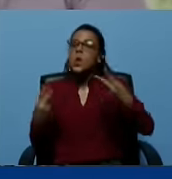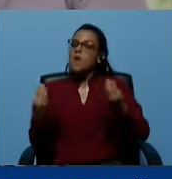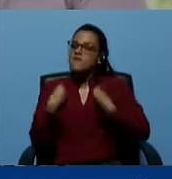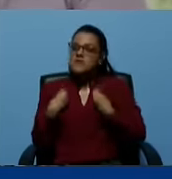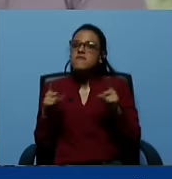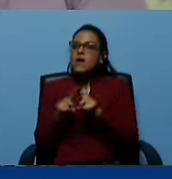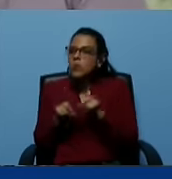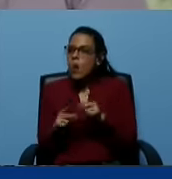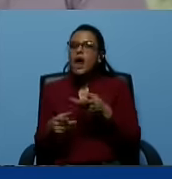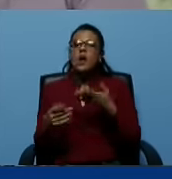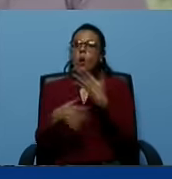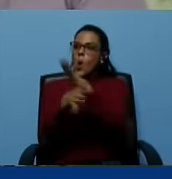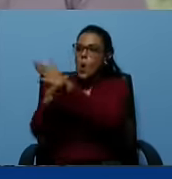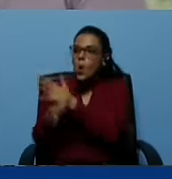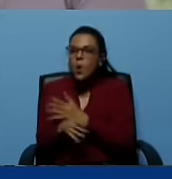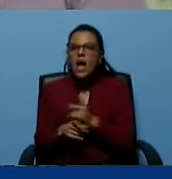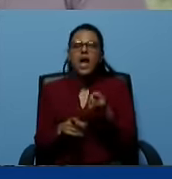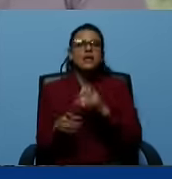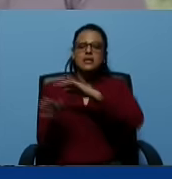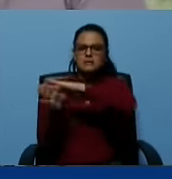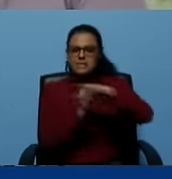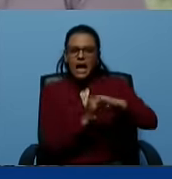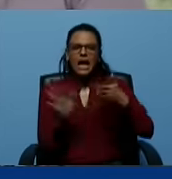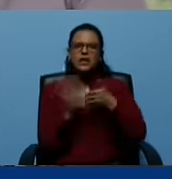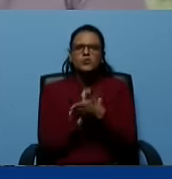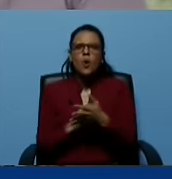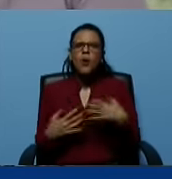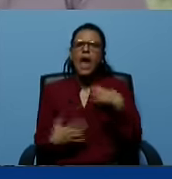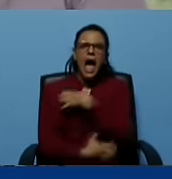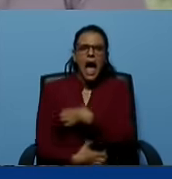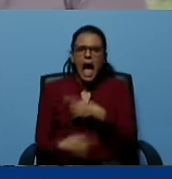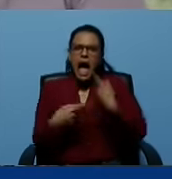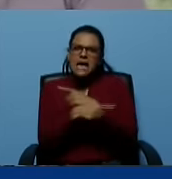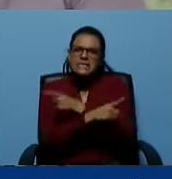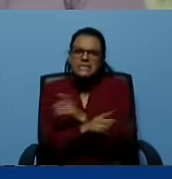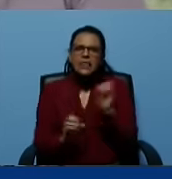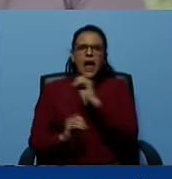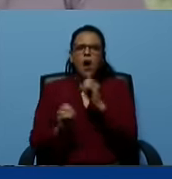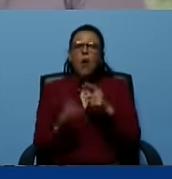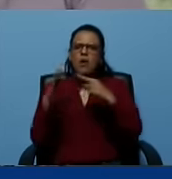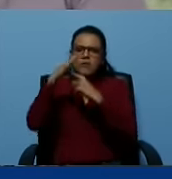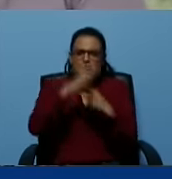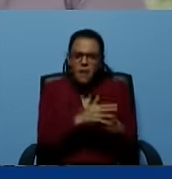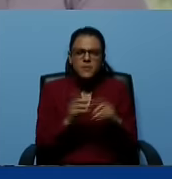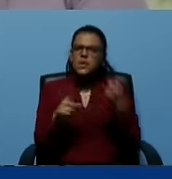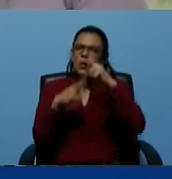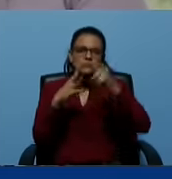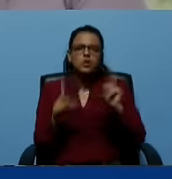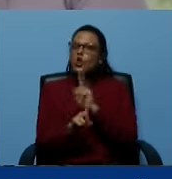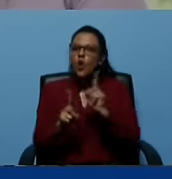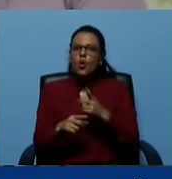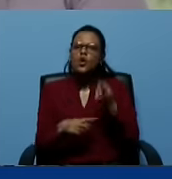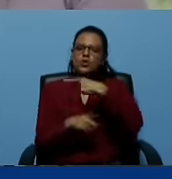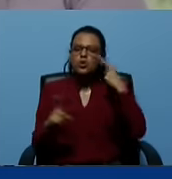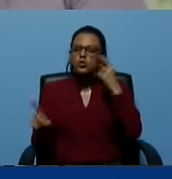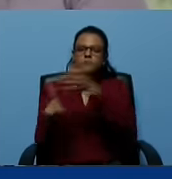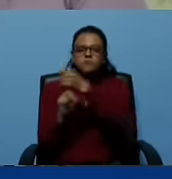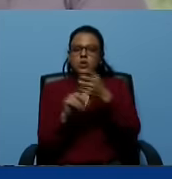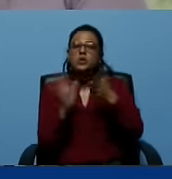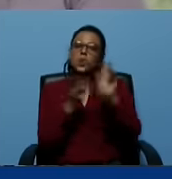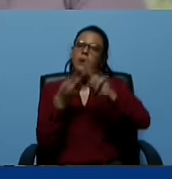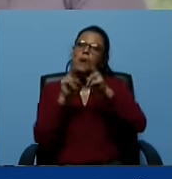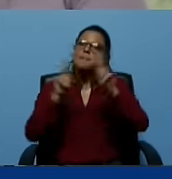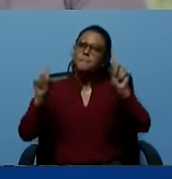de la juventud, de erradicar los signos de la ansiedad y de, sobre todo, garantizar la paz. Este plan